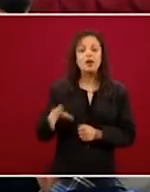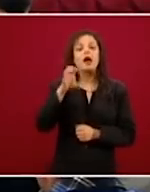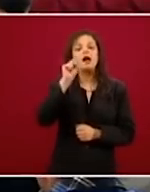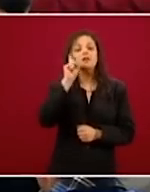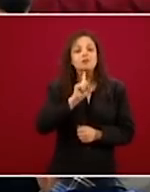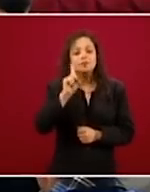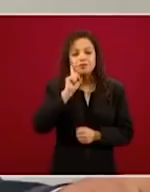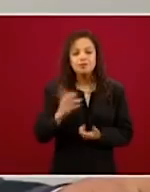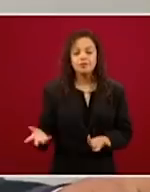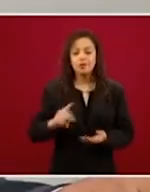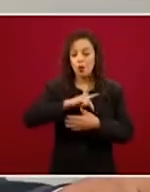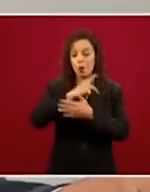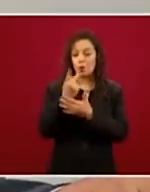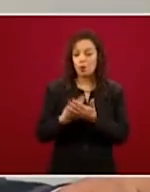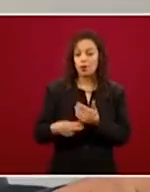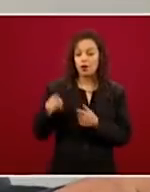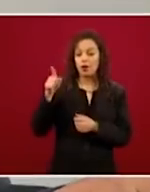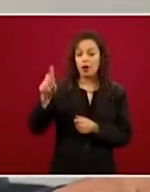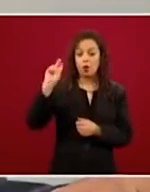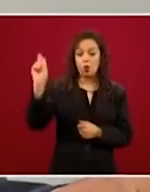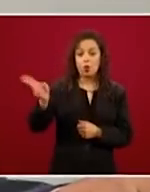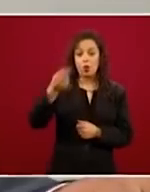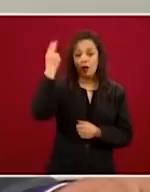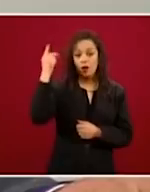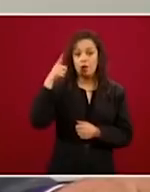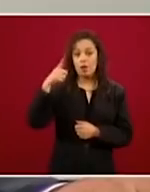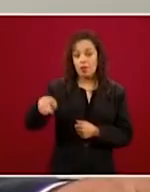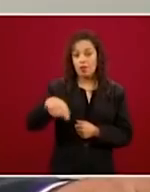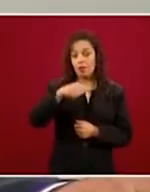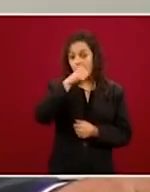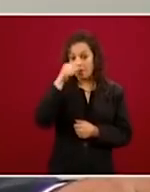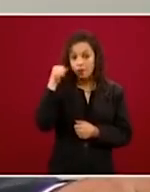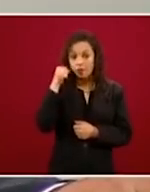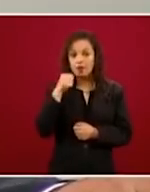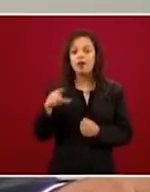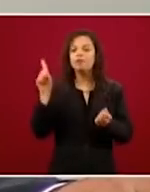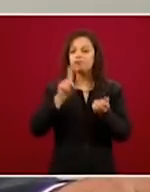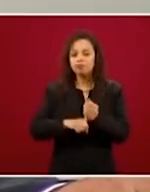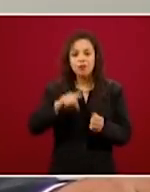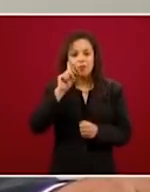el programa de universidades benito juárez mujer